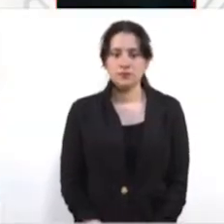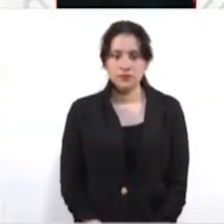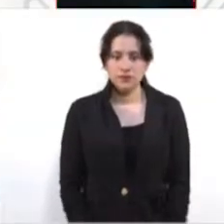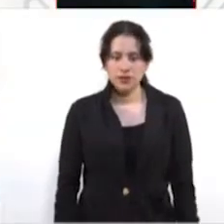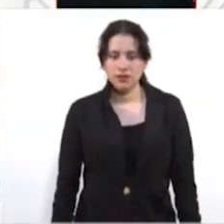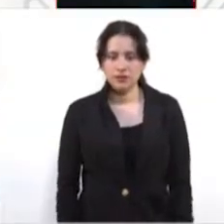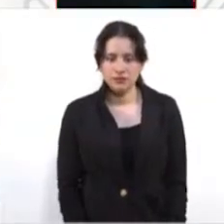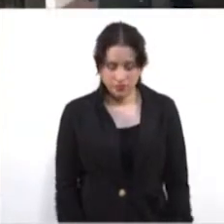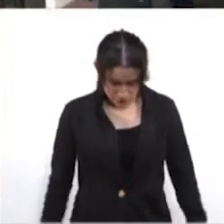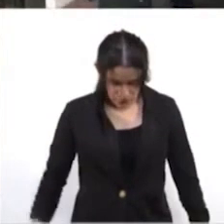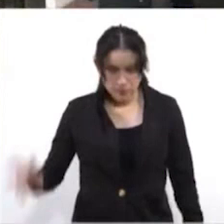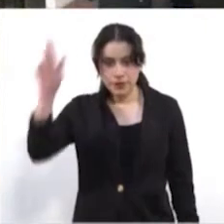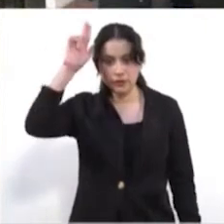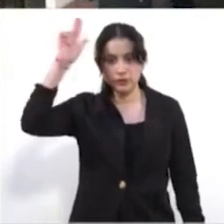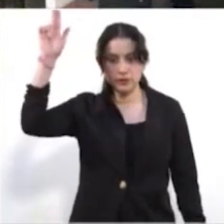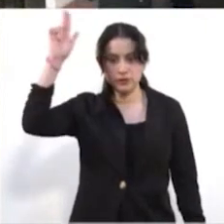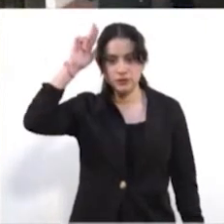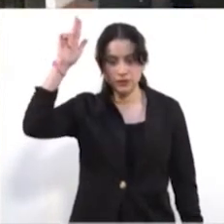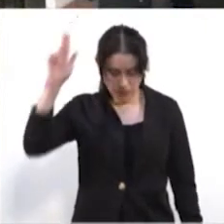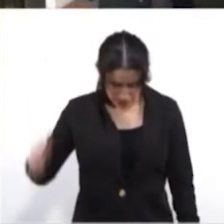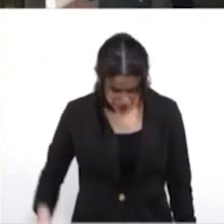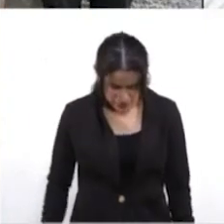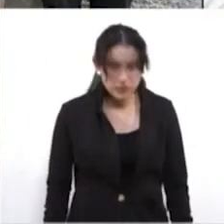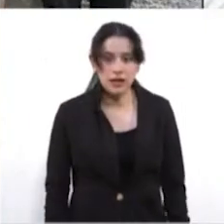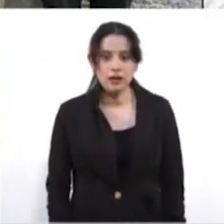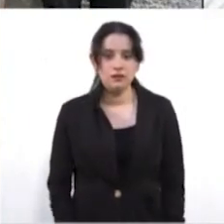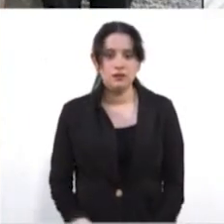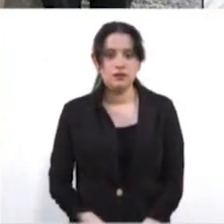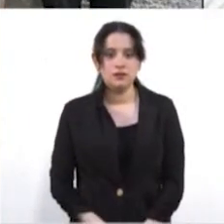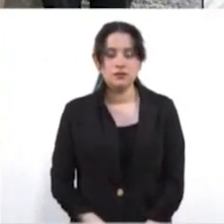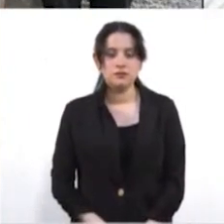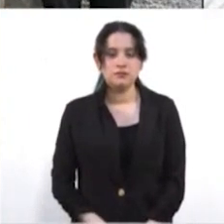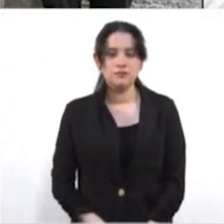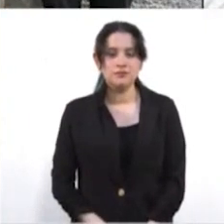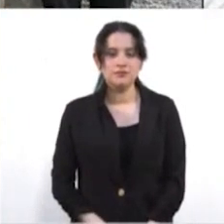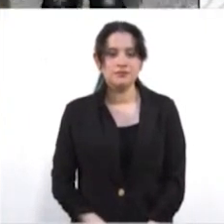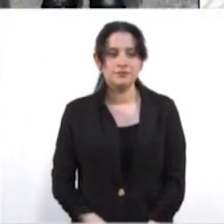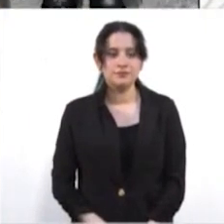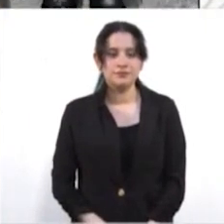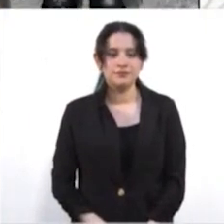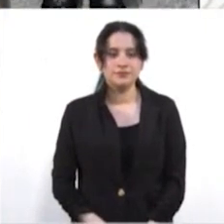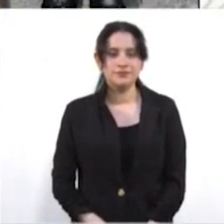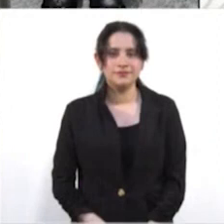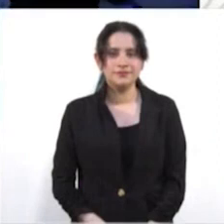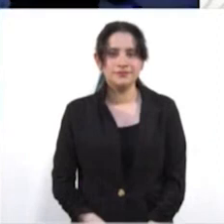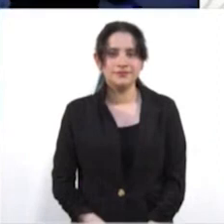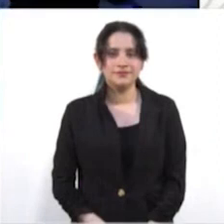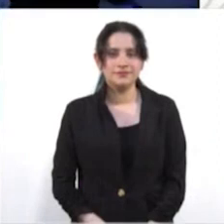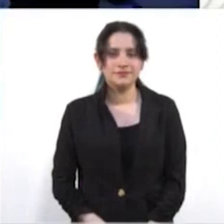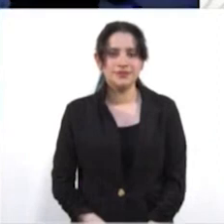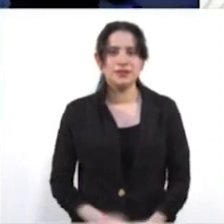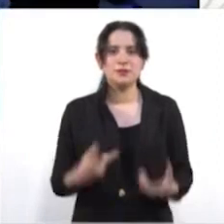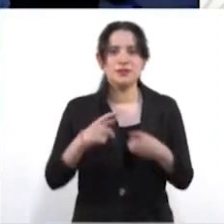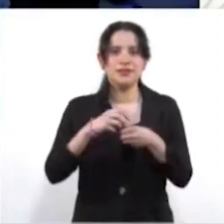se aseguraron 7 armas cortas, un cilindro silenciador para arma corta, 4 armas largas, 2 granadas